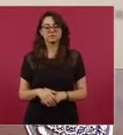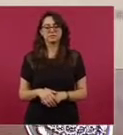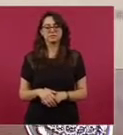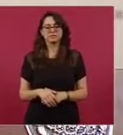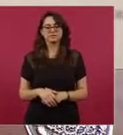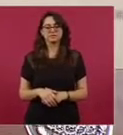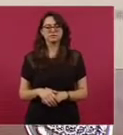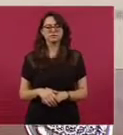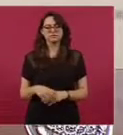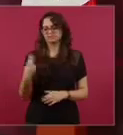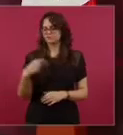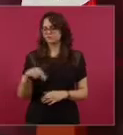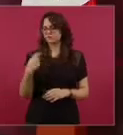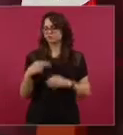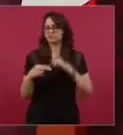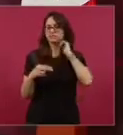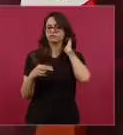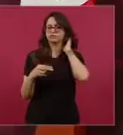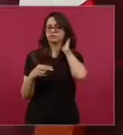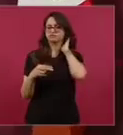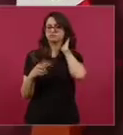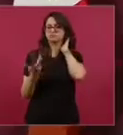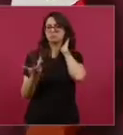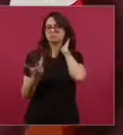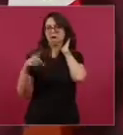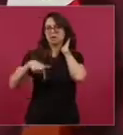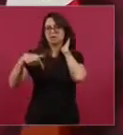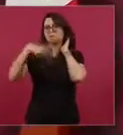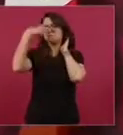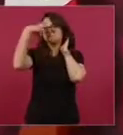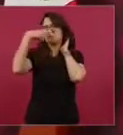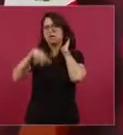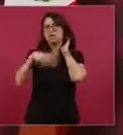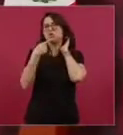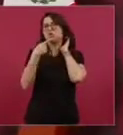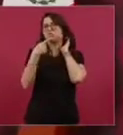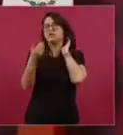sí es un cómo se llamaba una defensoría de oficio